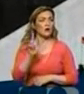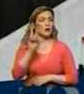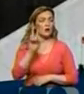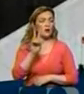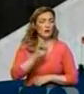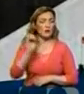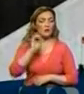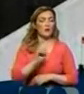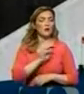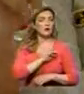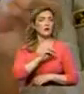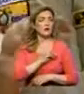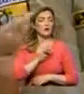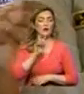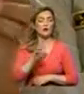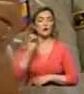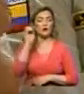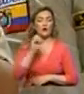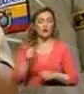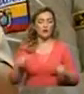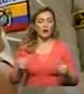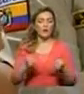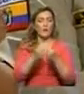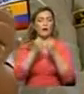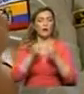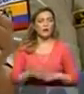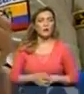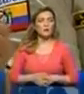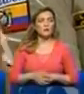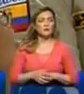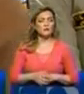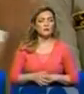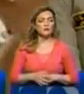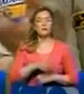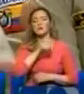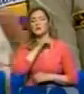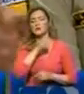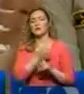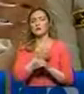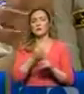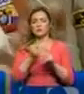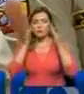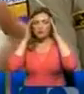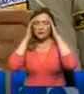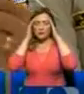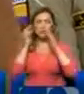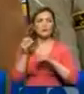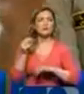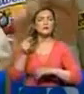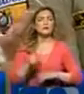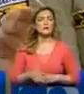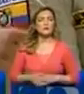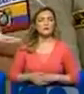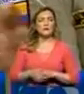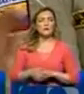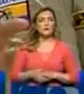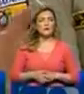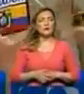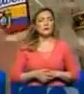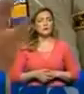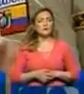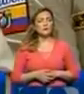entre otros si hay un tema de violencia de lenguaje sea nosotros estamos prestos para atender pero vuelvo a repetir sea